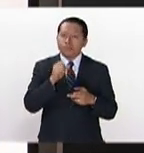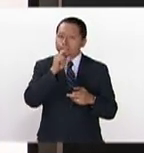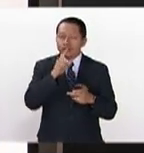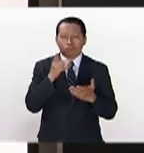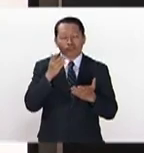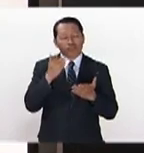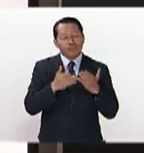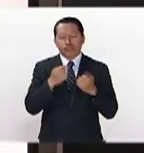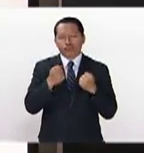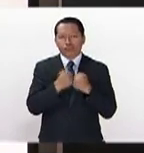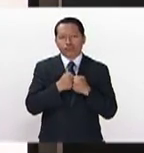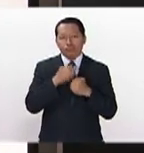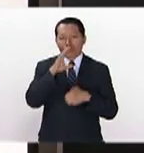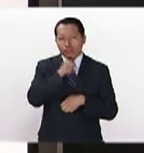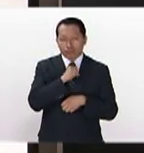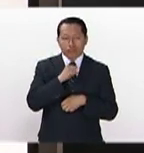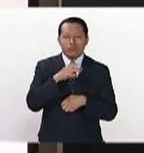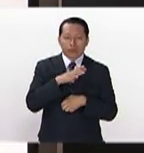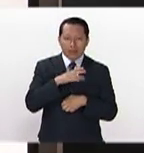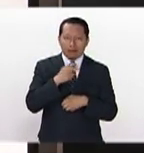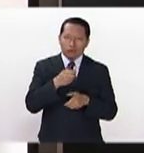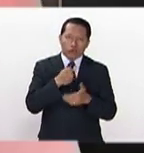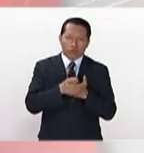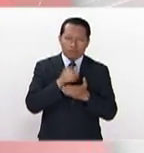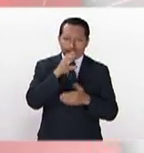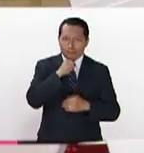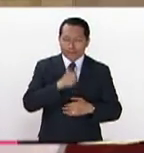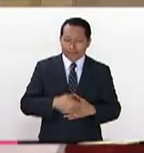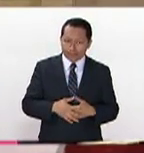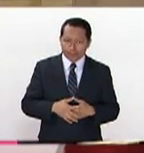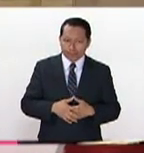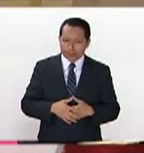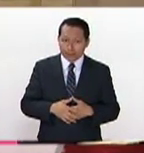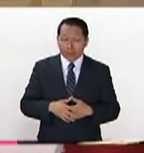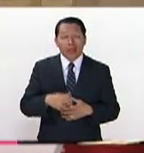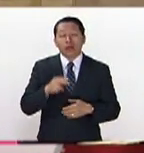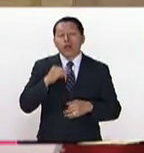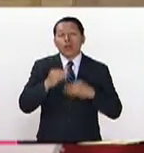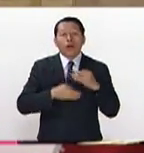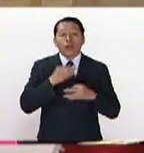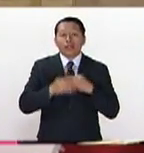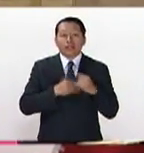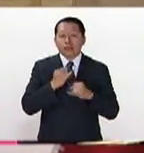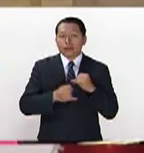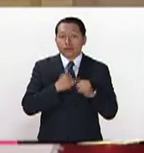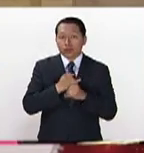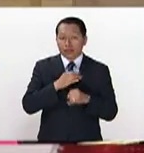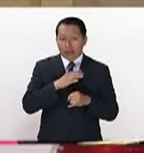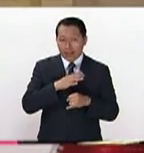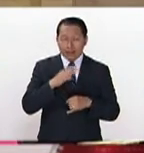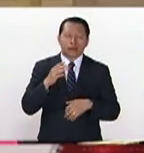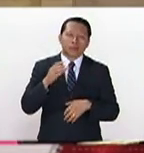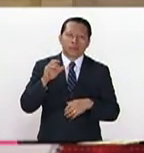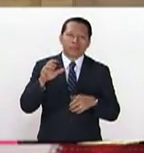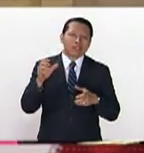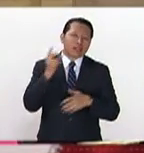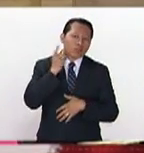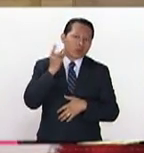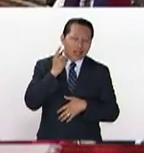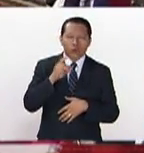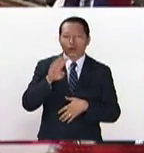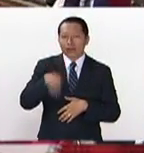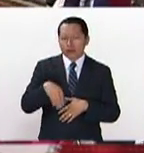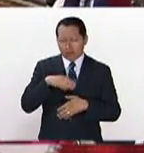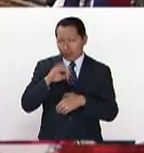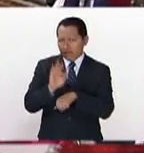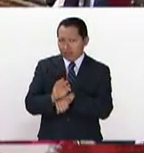descompensación, el choque por calor o el golpe de calor. En noticias internacionales, el Parlamento catalán defiende el derecho de